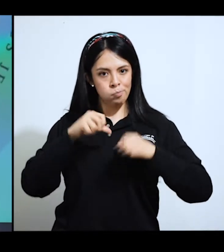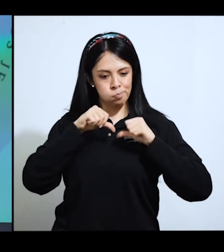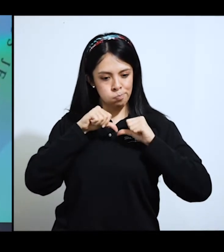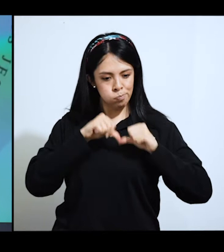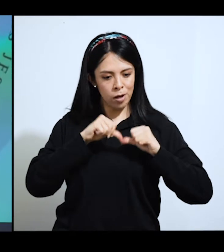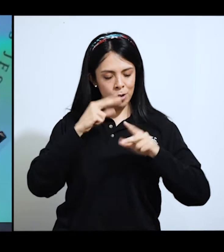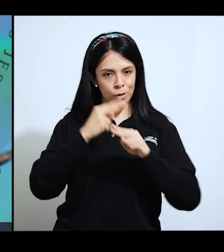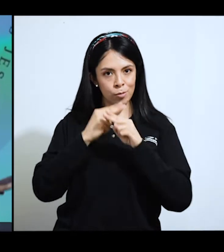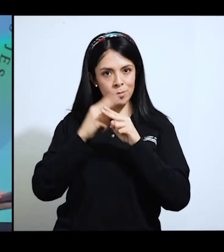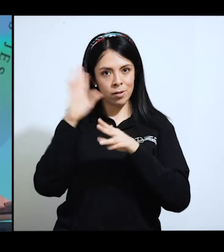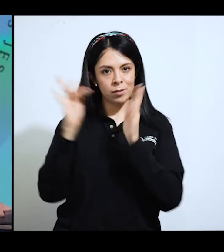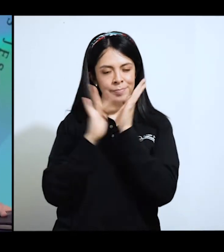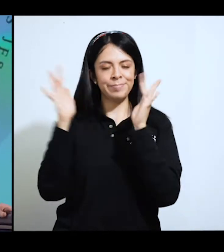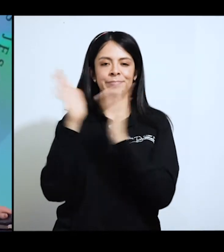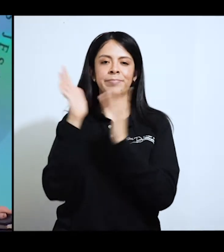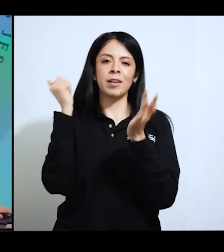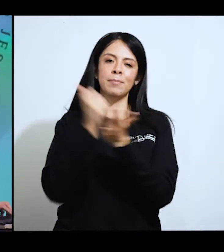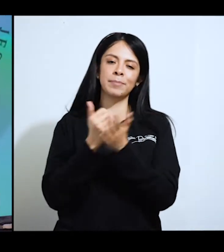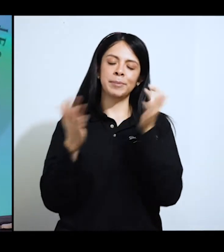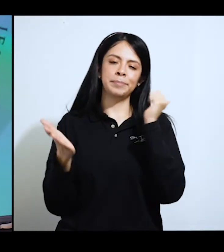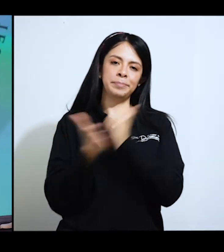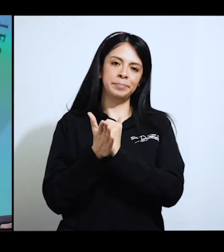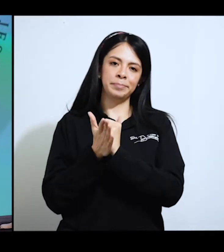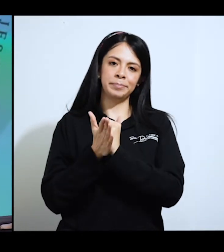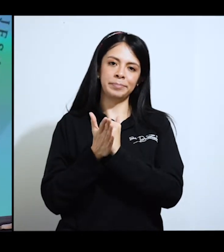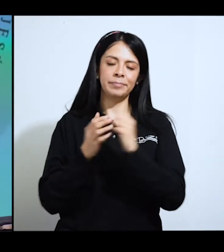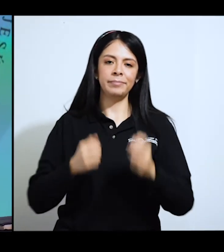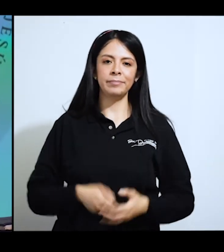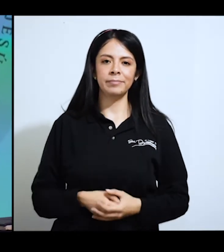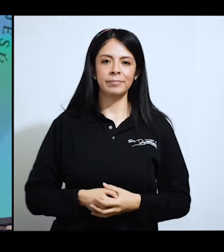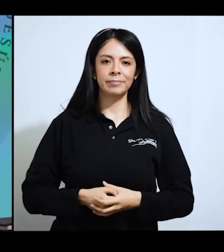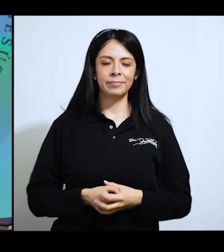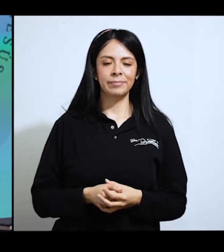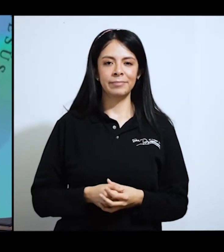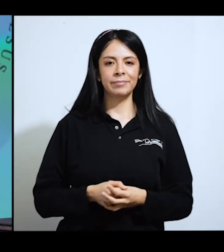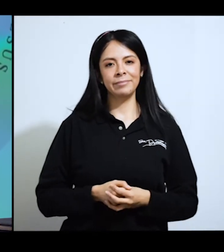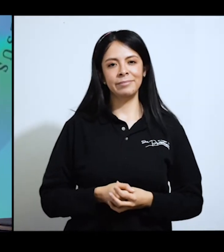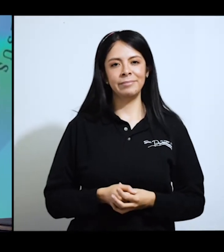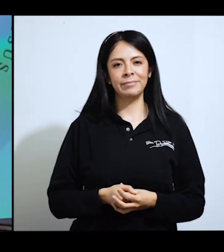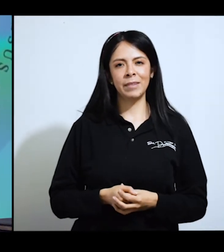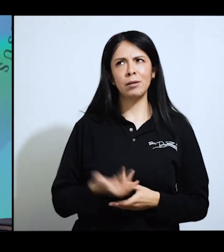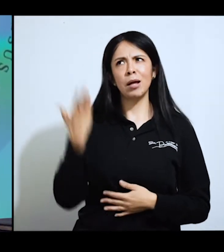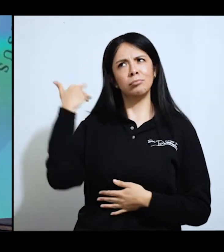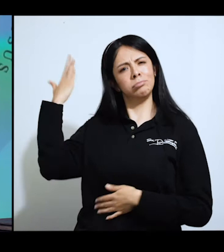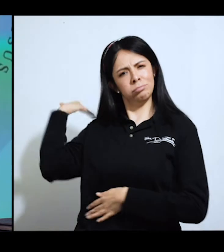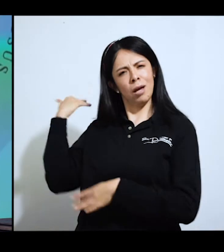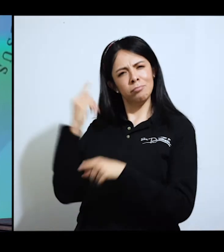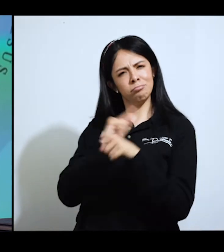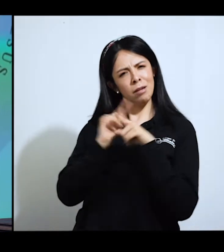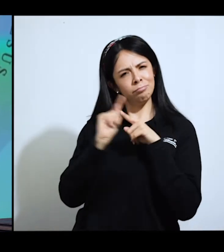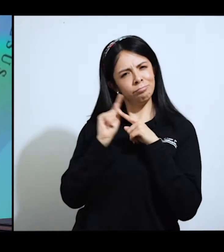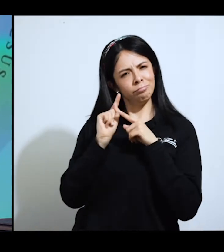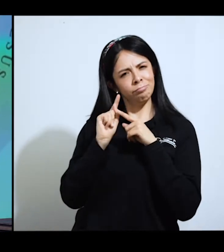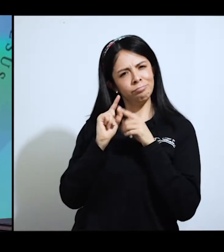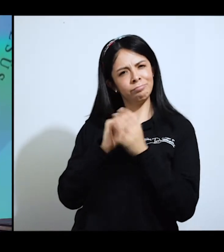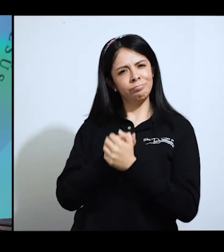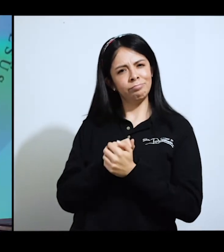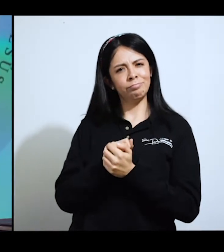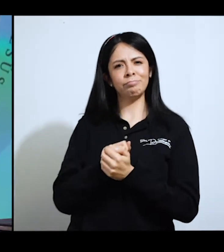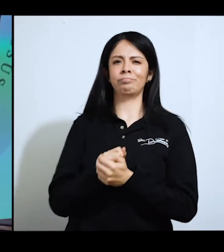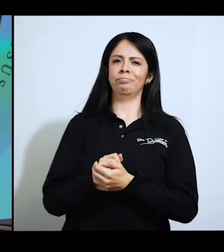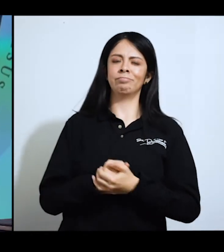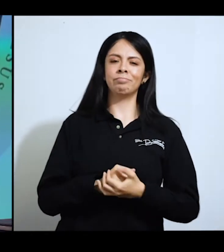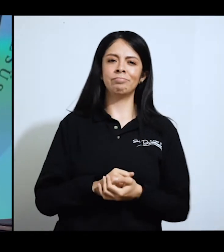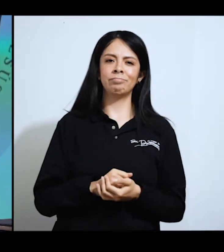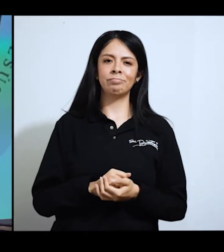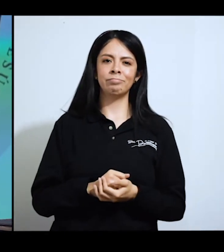en nuestro corazón, en el nombre de Cristo Jesús. Amén, amén.